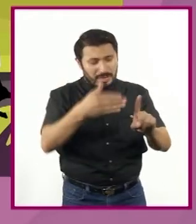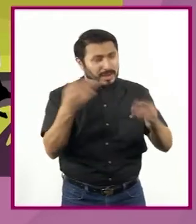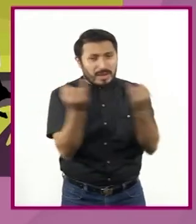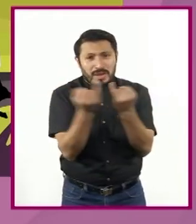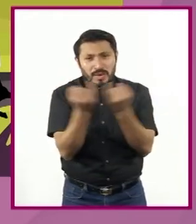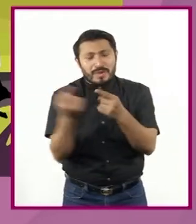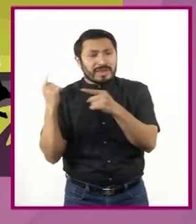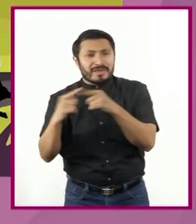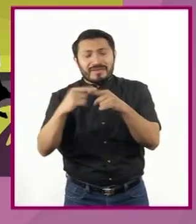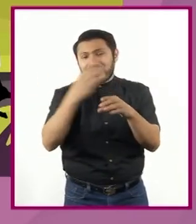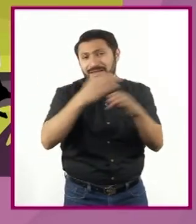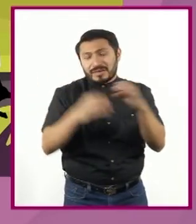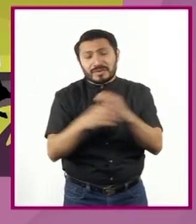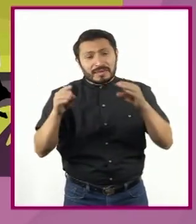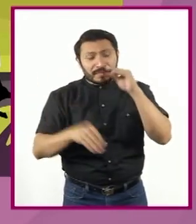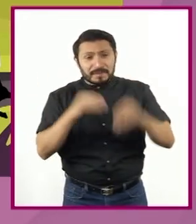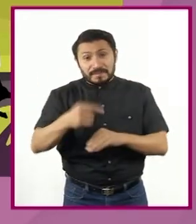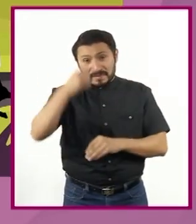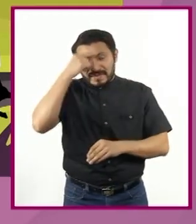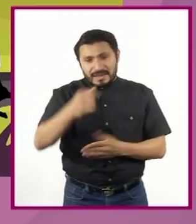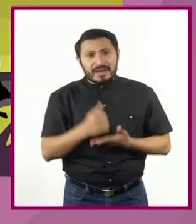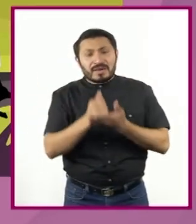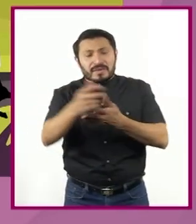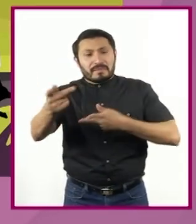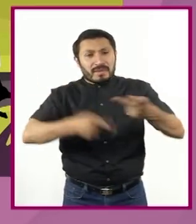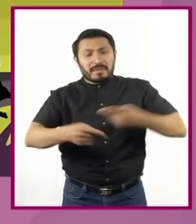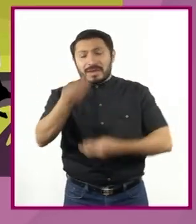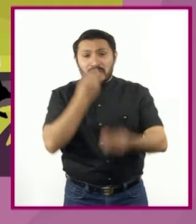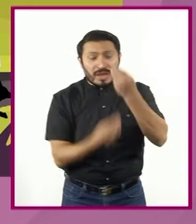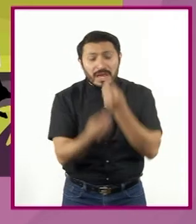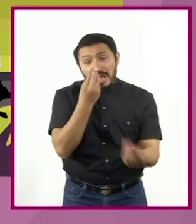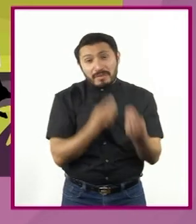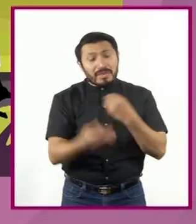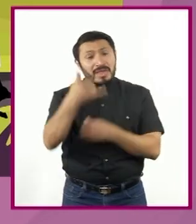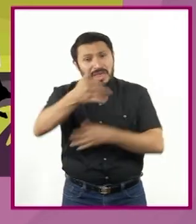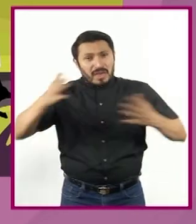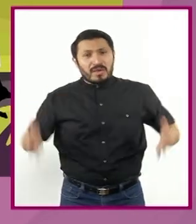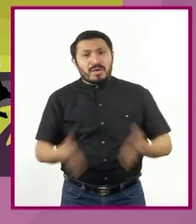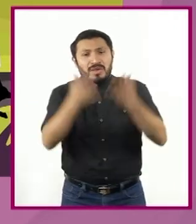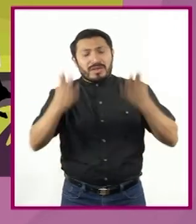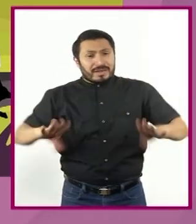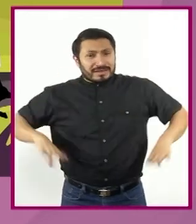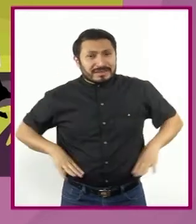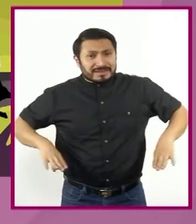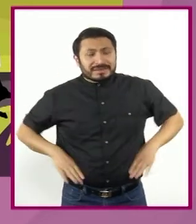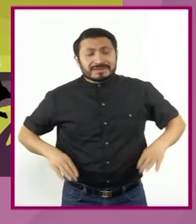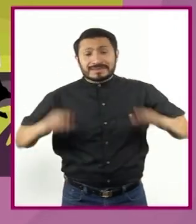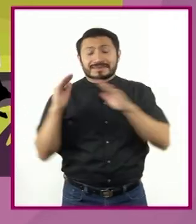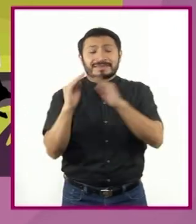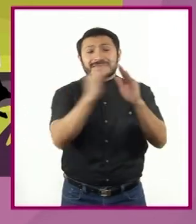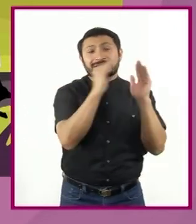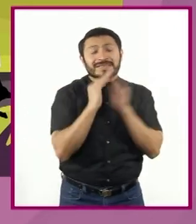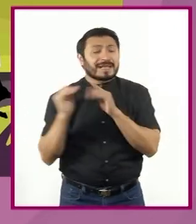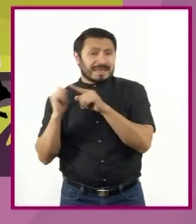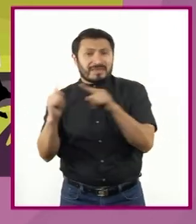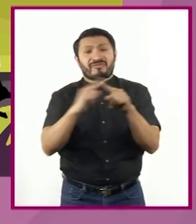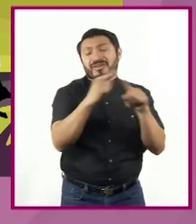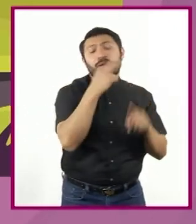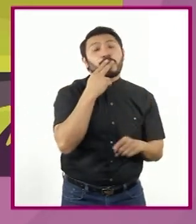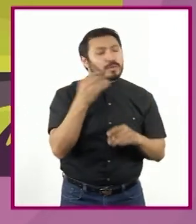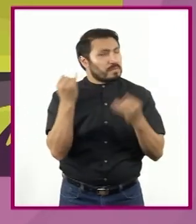diversos objetos que ayudaron en la preparación de los alimentos y para fortalecer las estructuras estructuras de las viviendas, entre otros